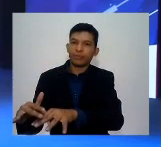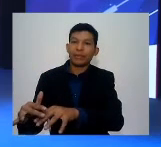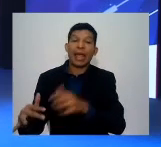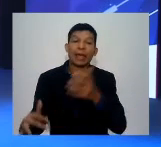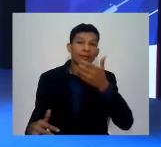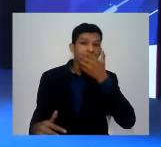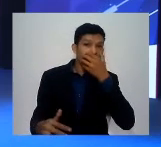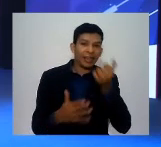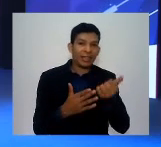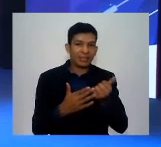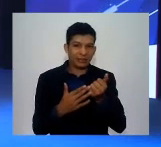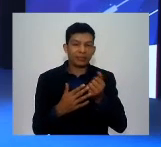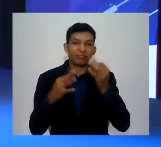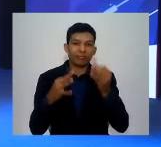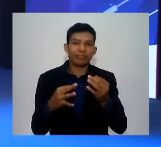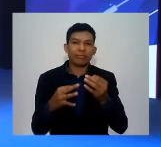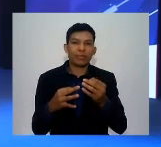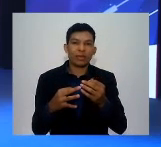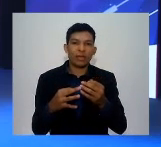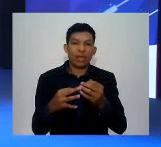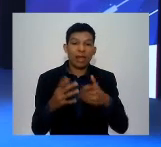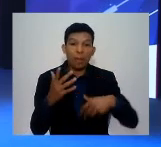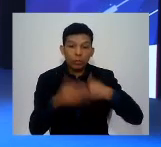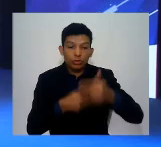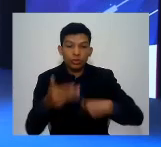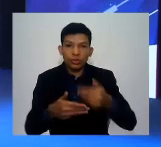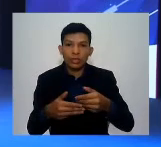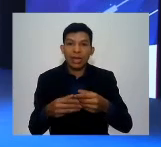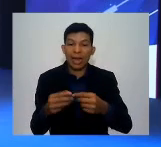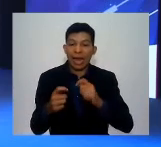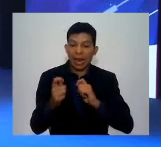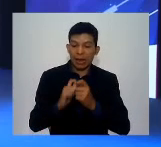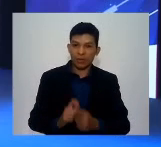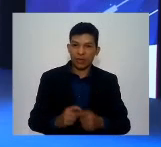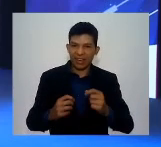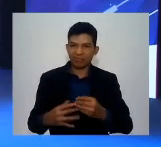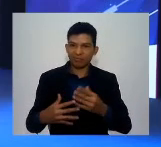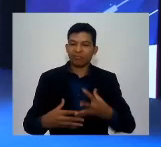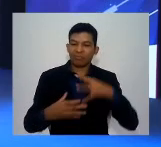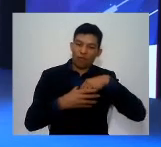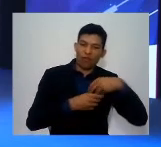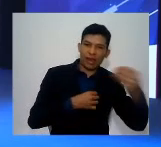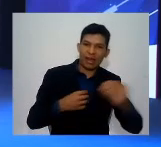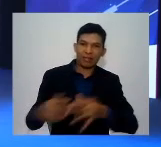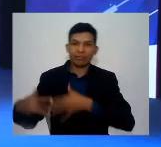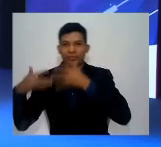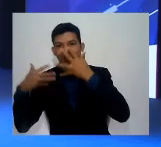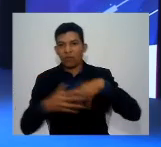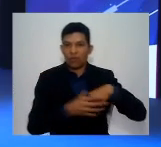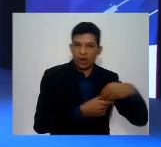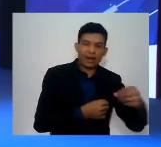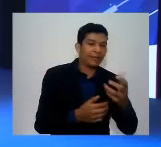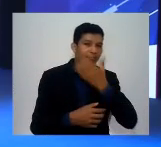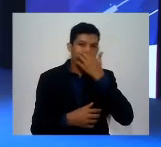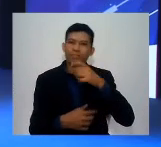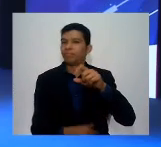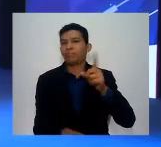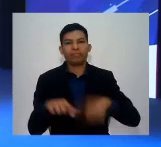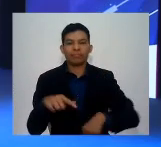bacanería y nos mandaron para la casa y nos dejaron sin hacer nada durante un año. ¿Listo? Pero aparte de que nos dejaron sin hacer nada durante un